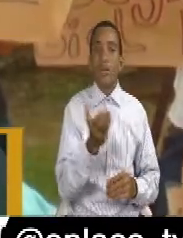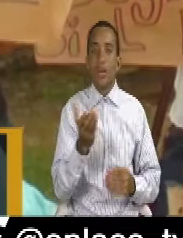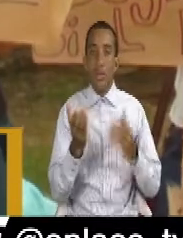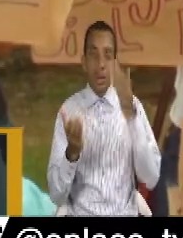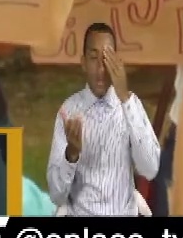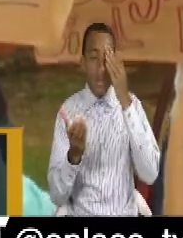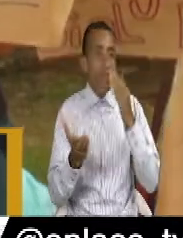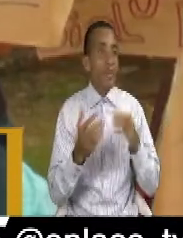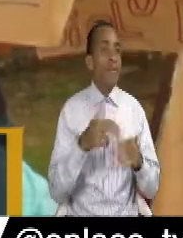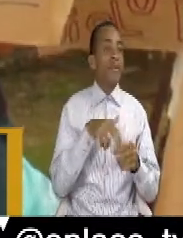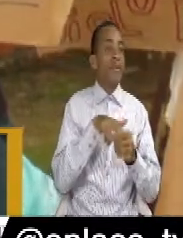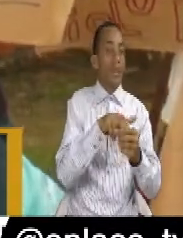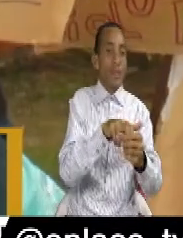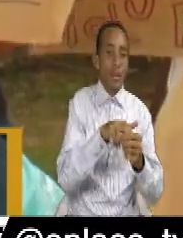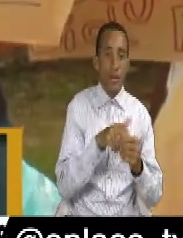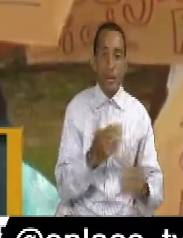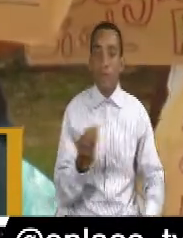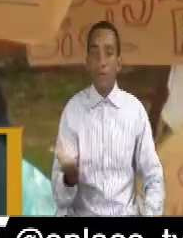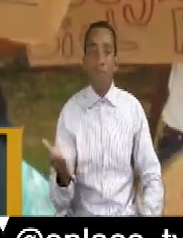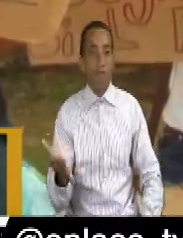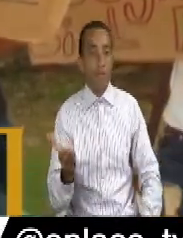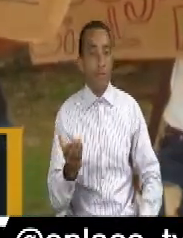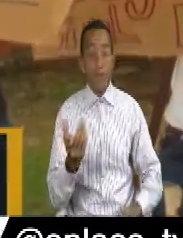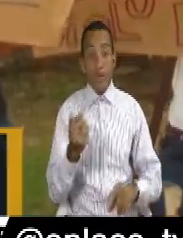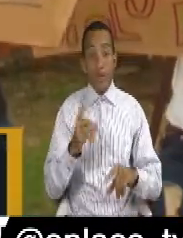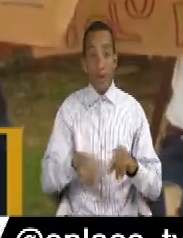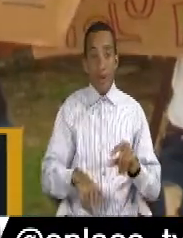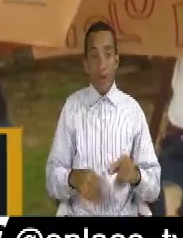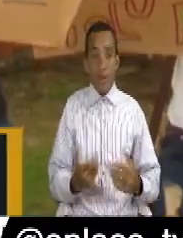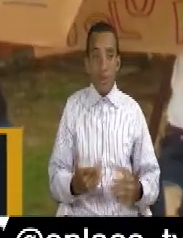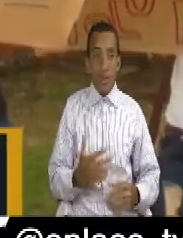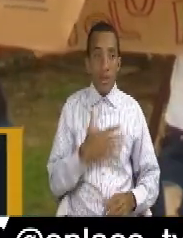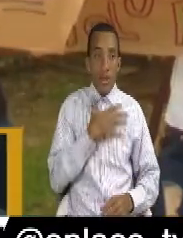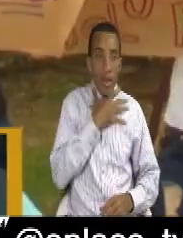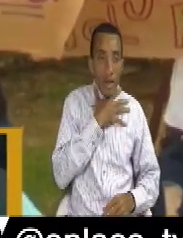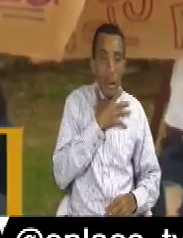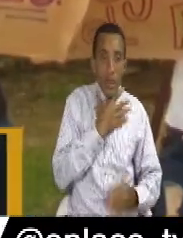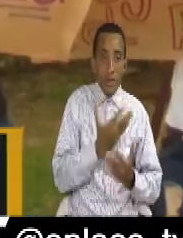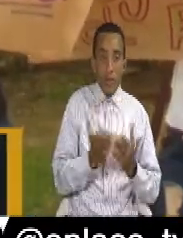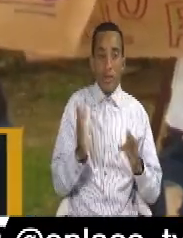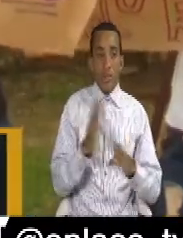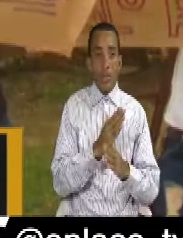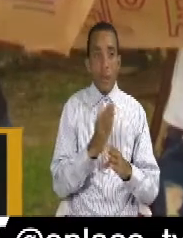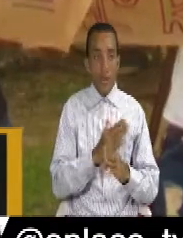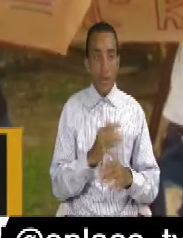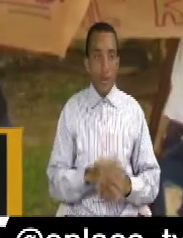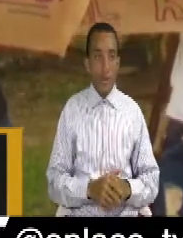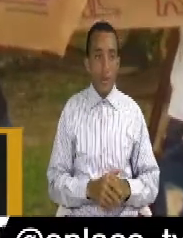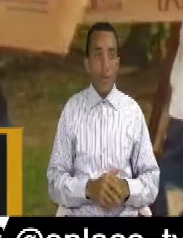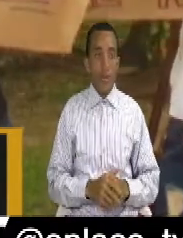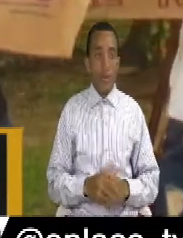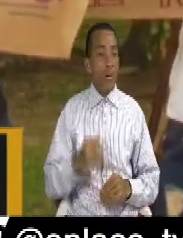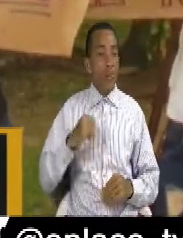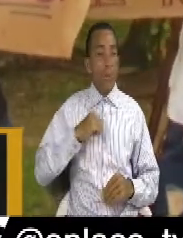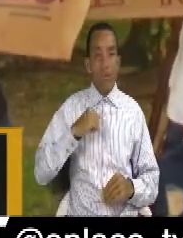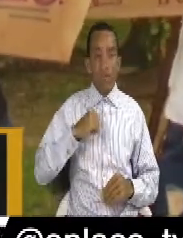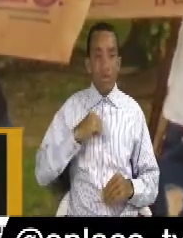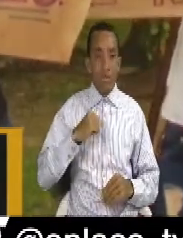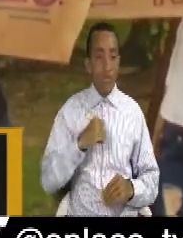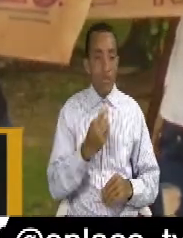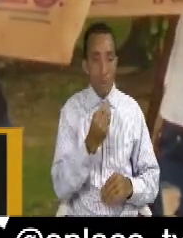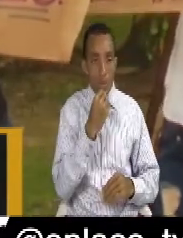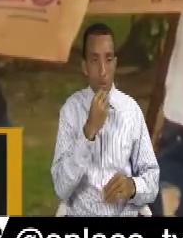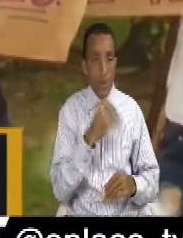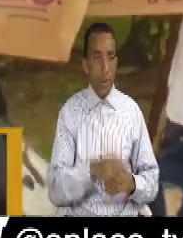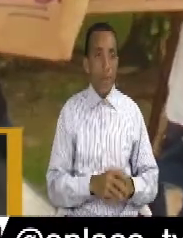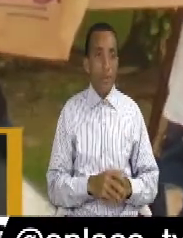transporte. Entonces no podemos, sinceramente estamos hasta aquí de tantos problemas y que no tienen ni para la comida. Pero a